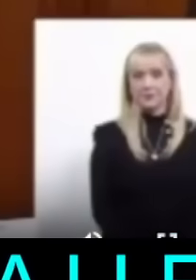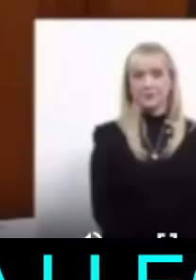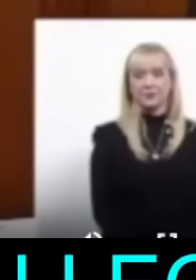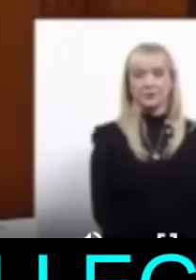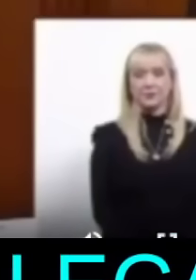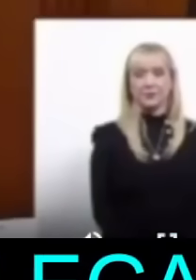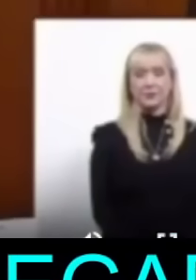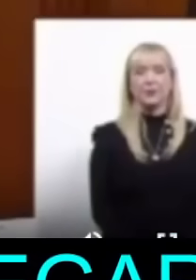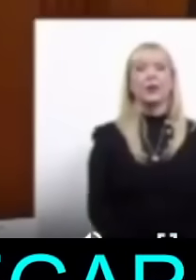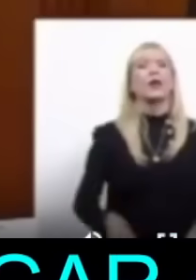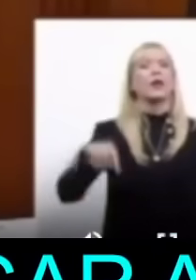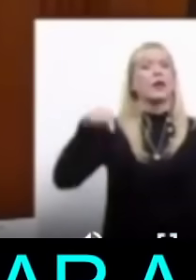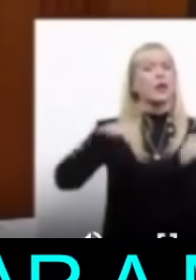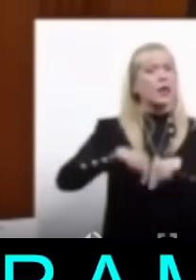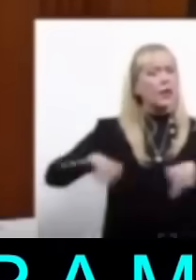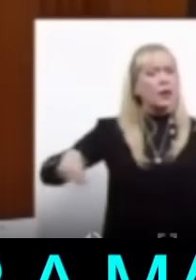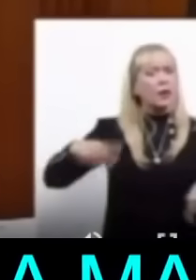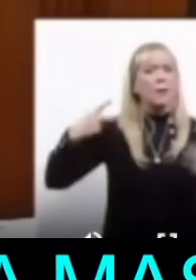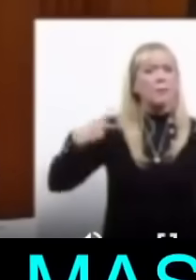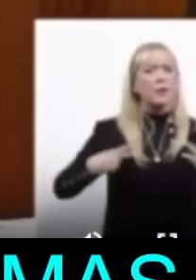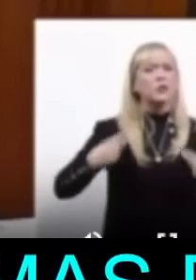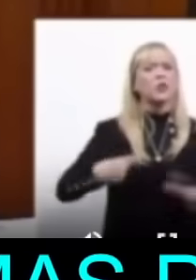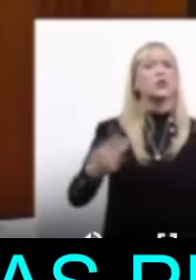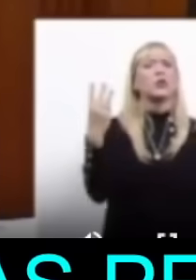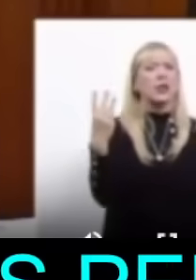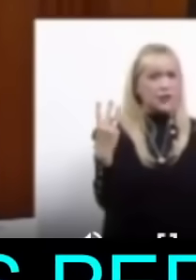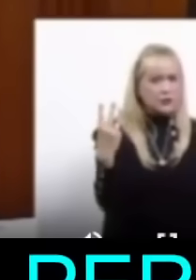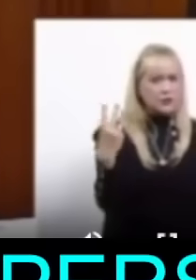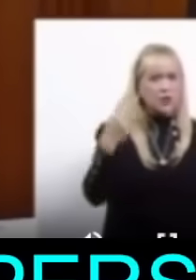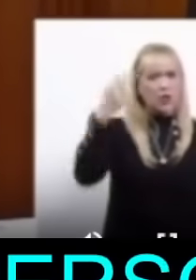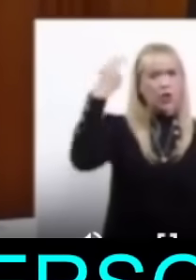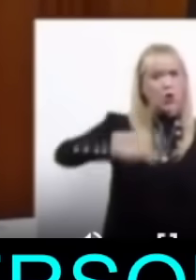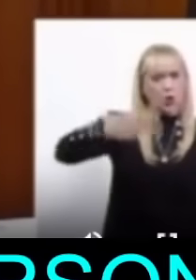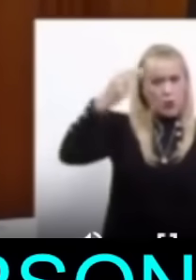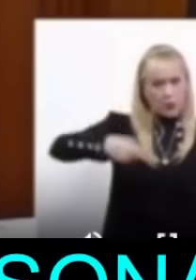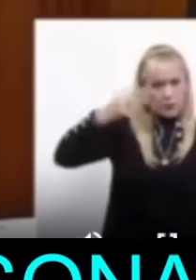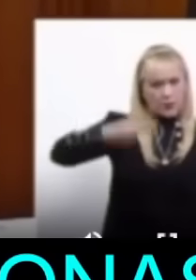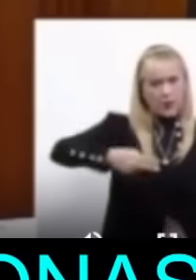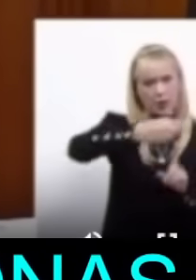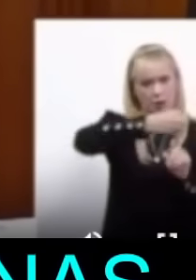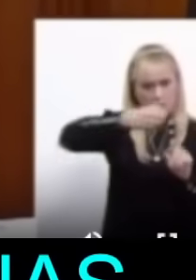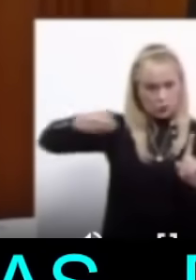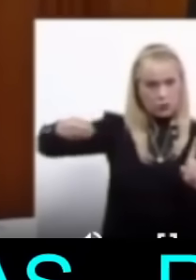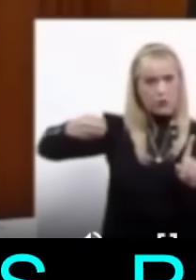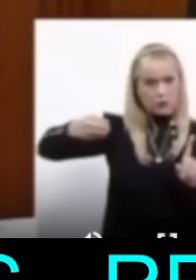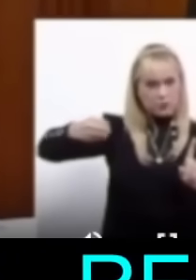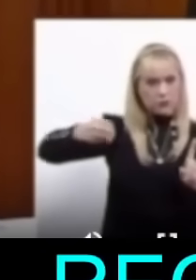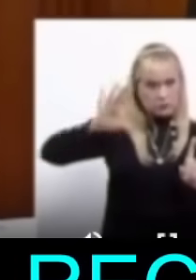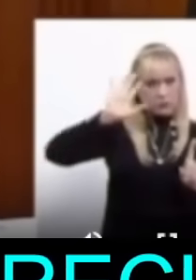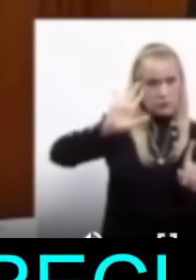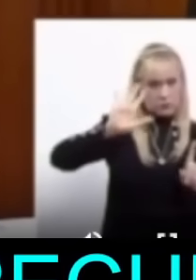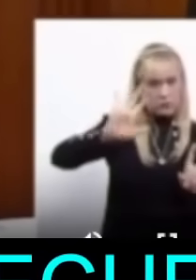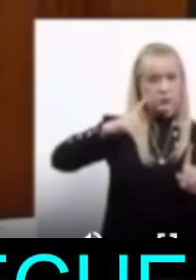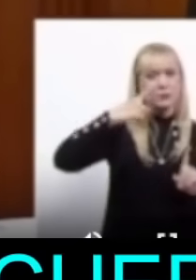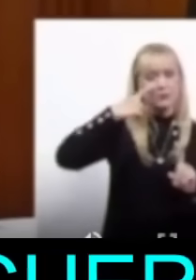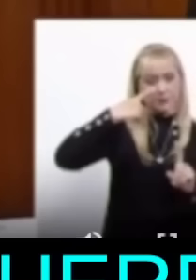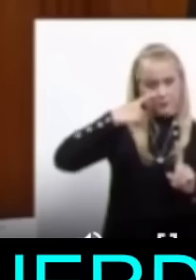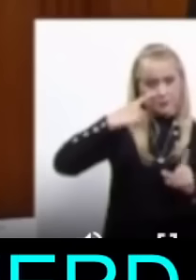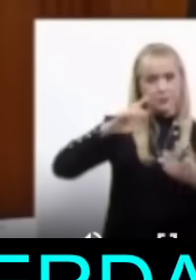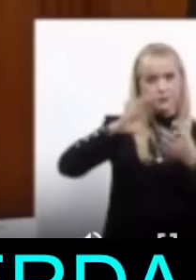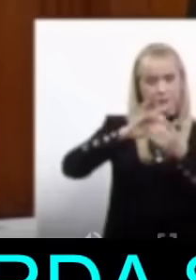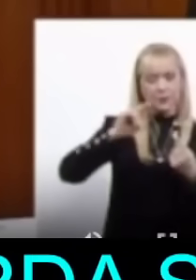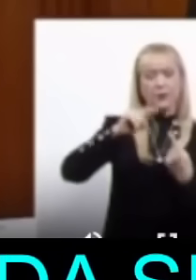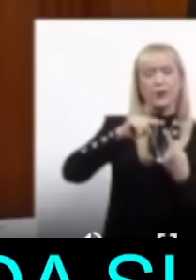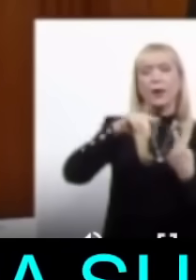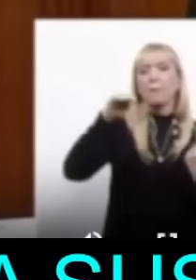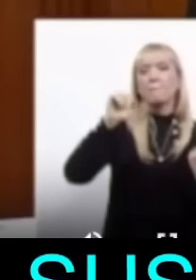vacante estas personas son por orden por orden de su primer apellido